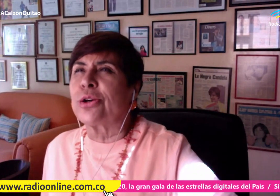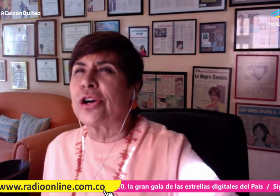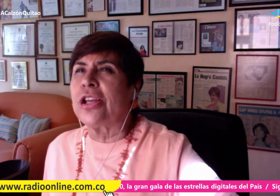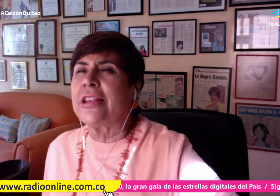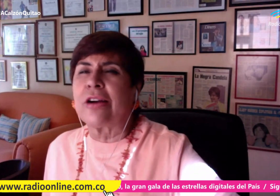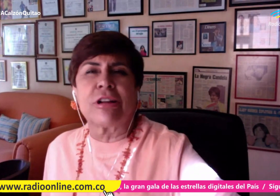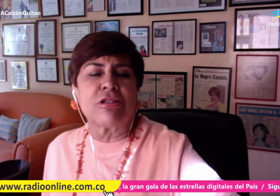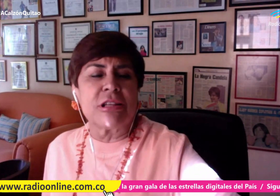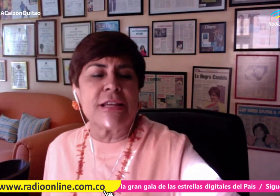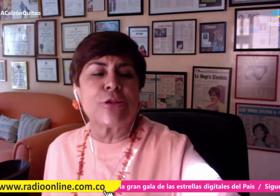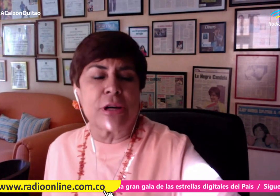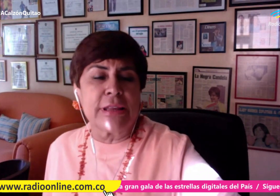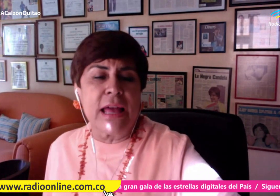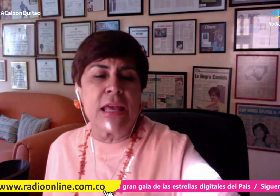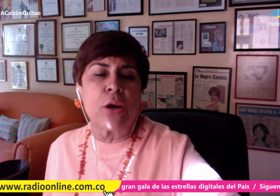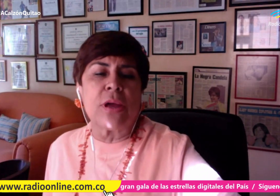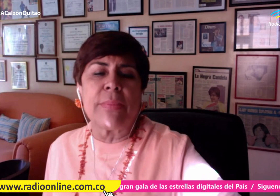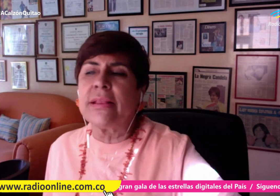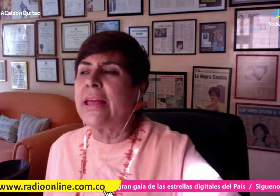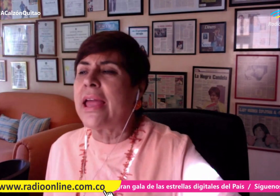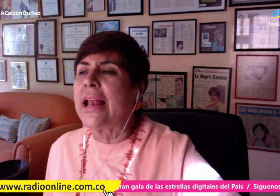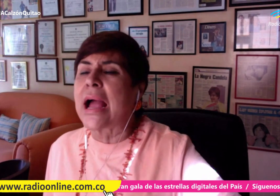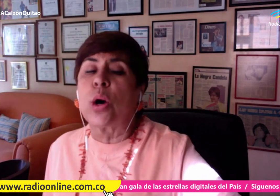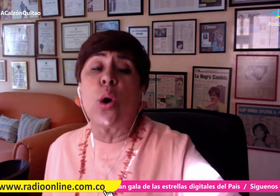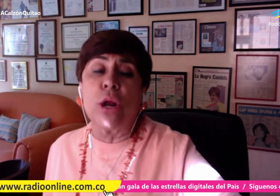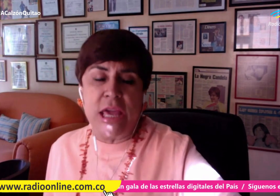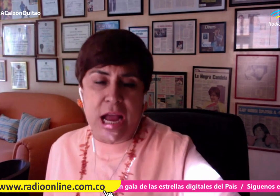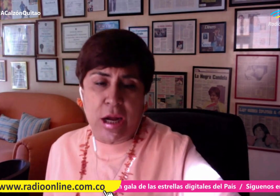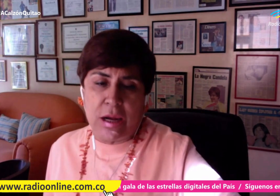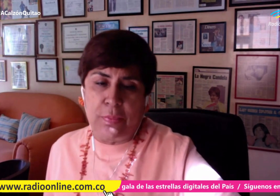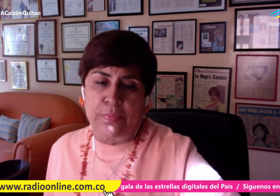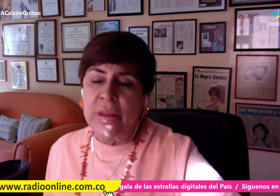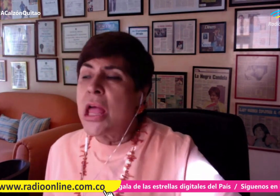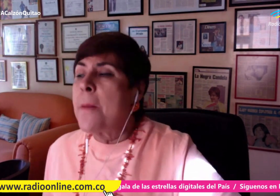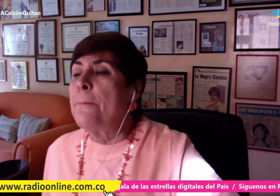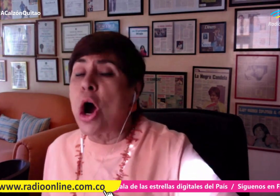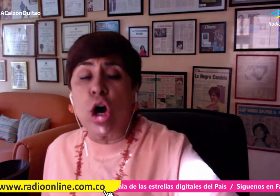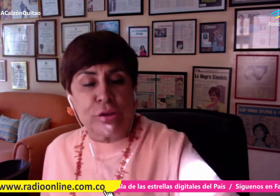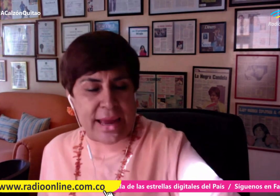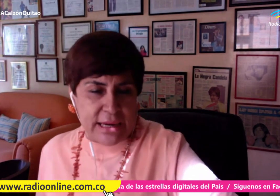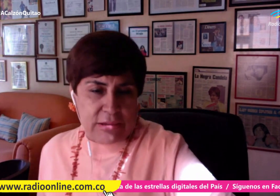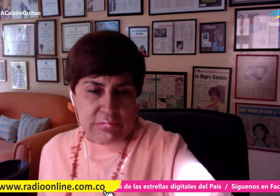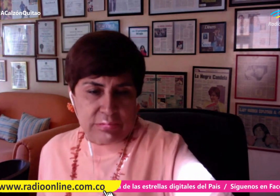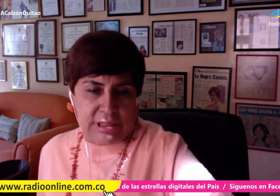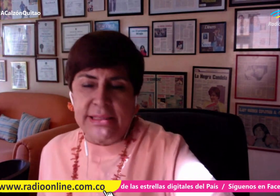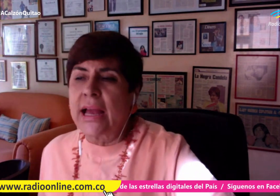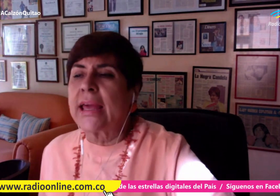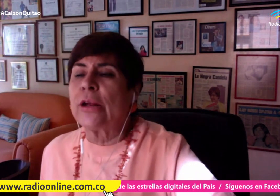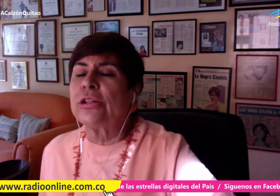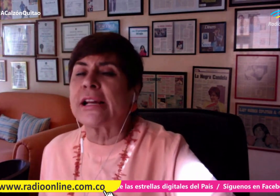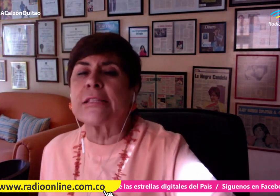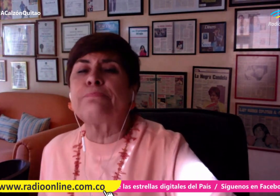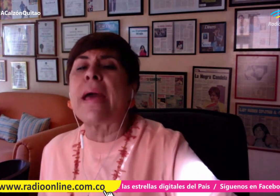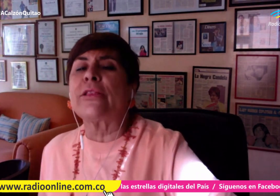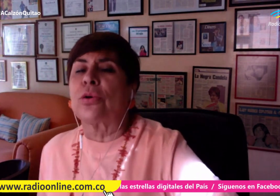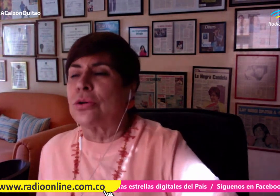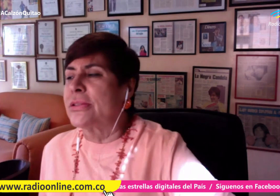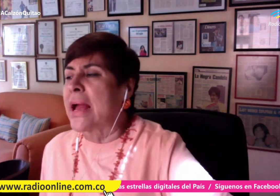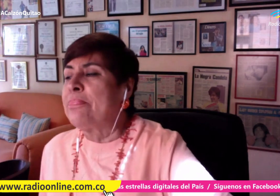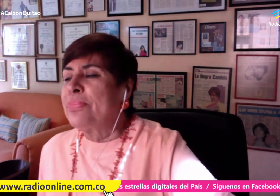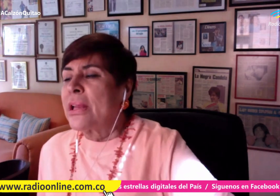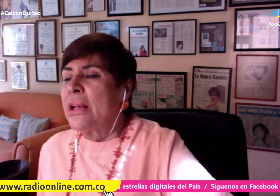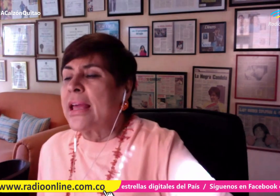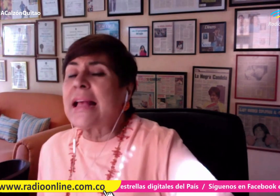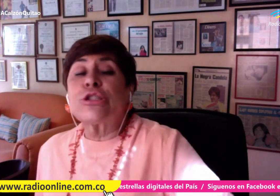sección en el noticiero que se llamaba Zorrita, una cosa de Zorrita, y obviamente la curia